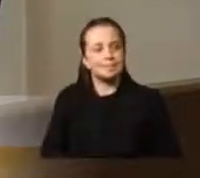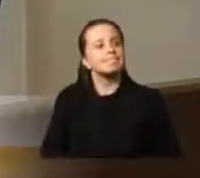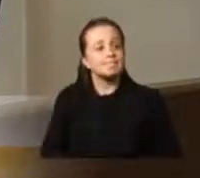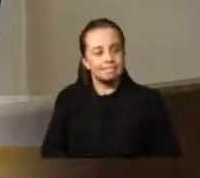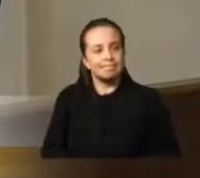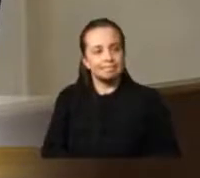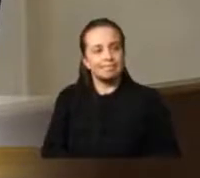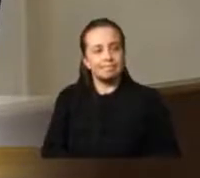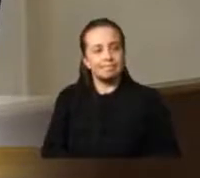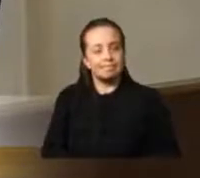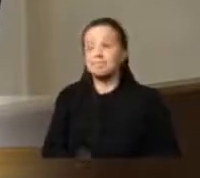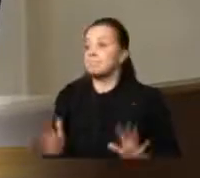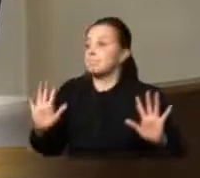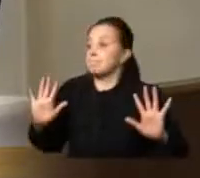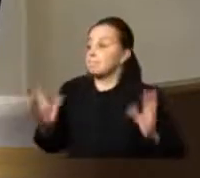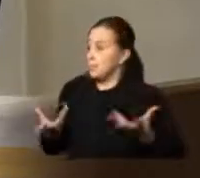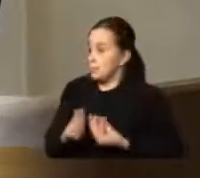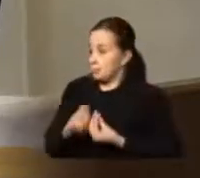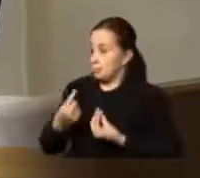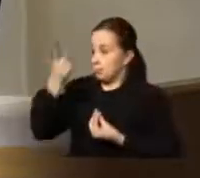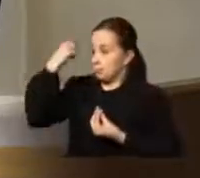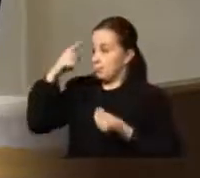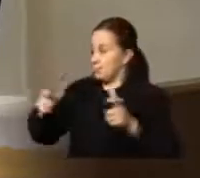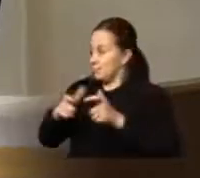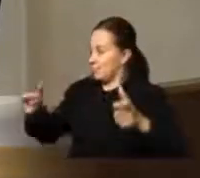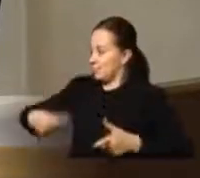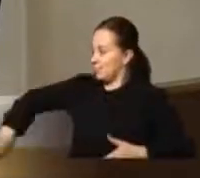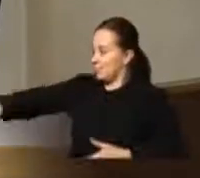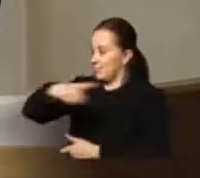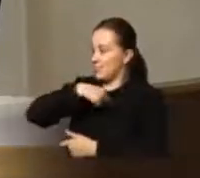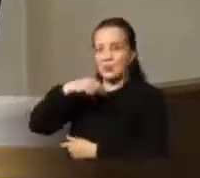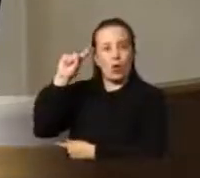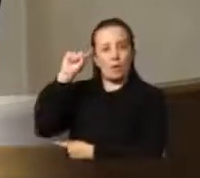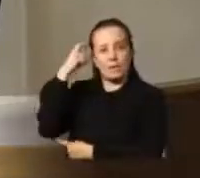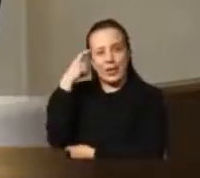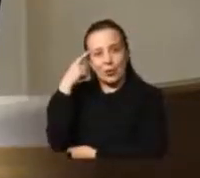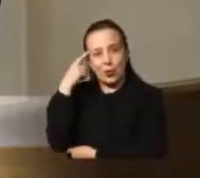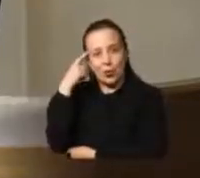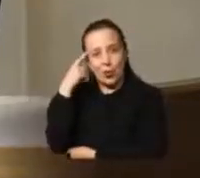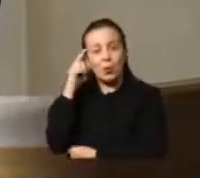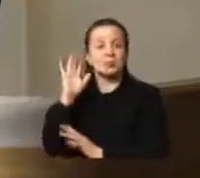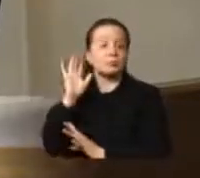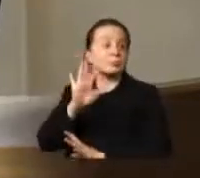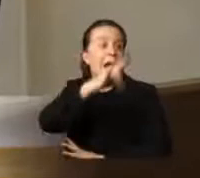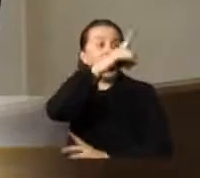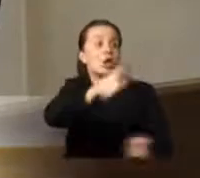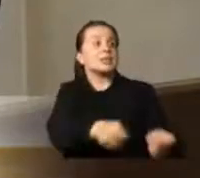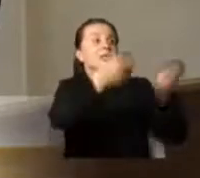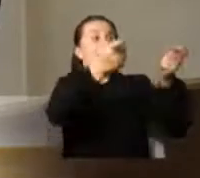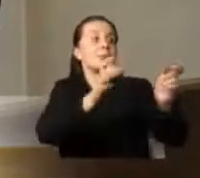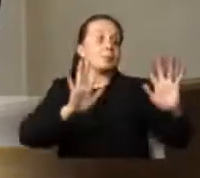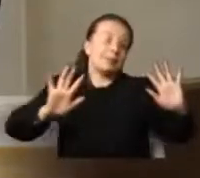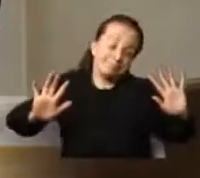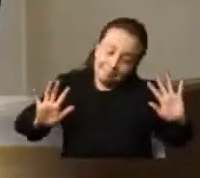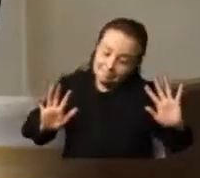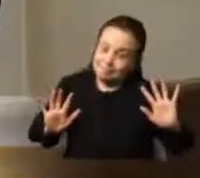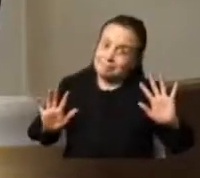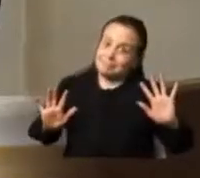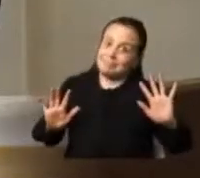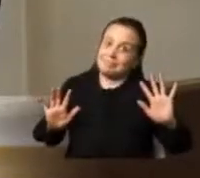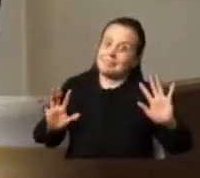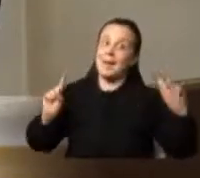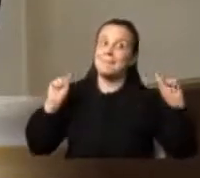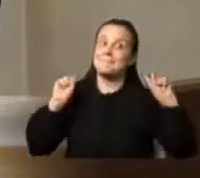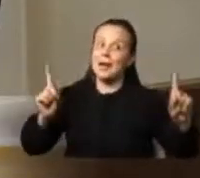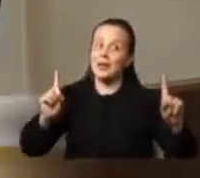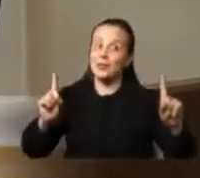Quizás la bancada mayoritaria de gobierno lo salve de esa moción de censura, pero